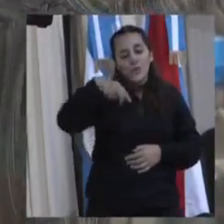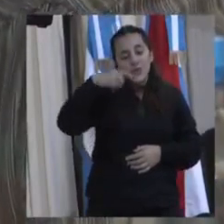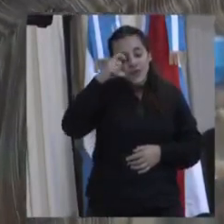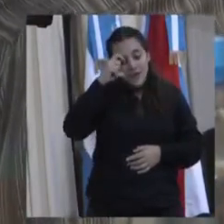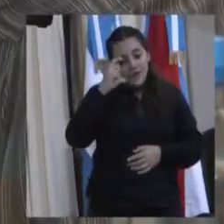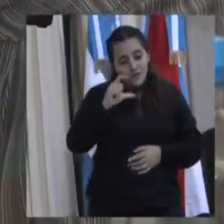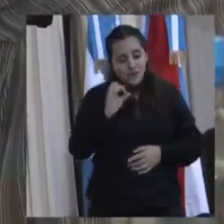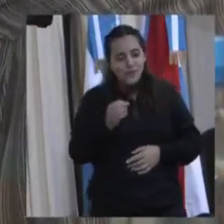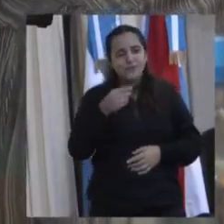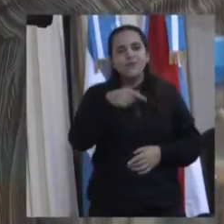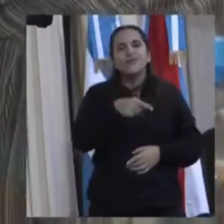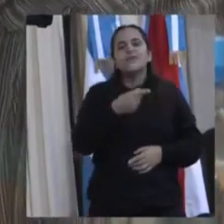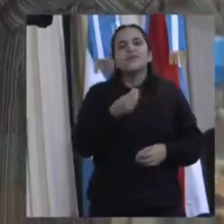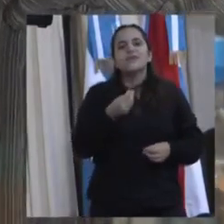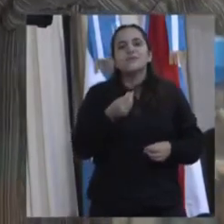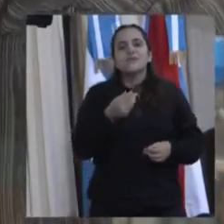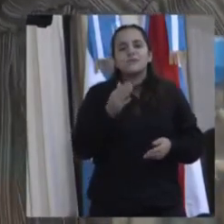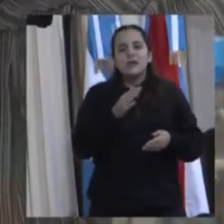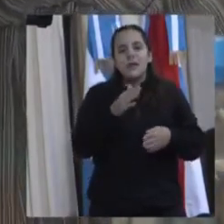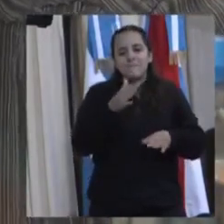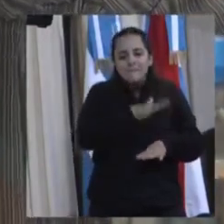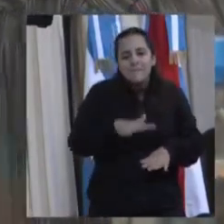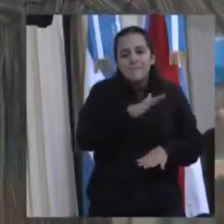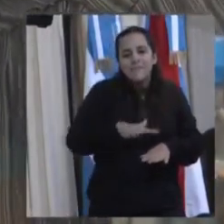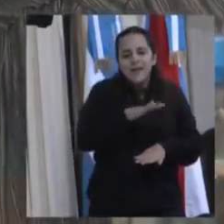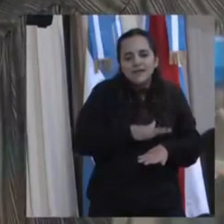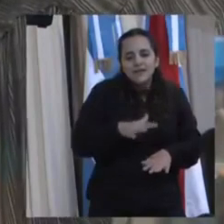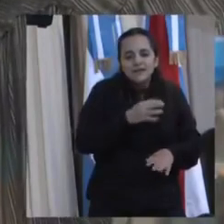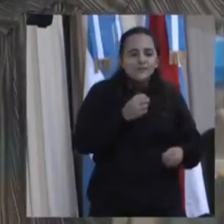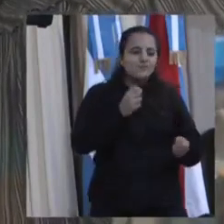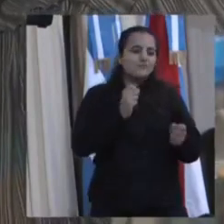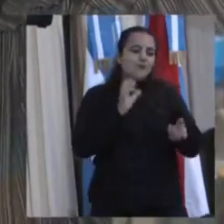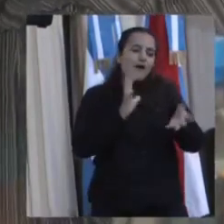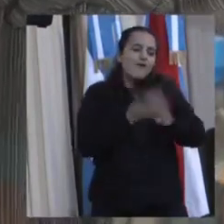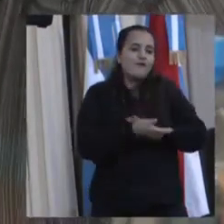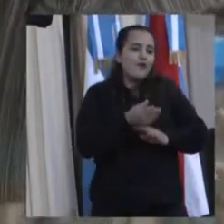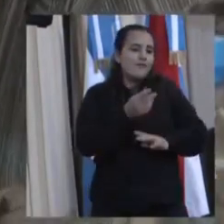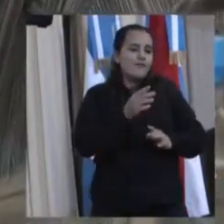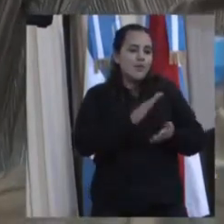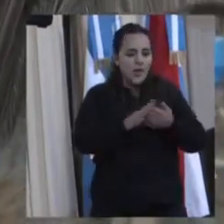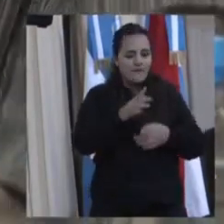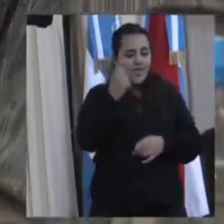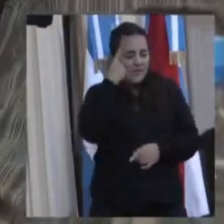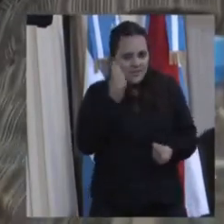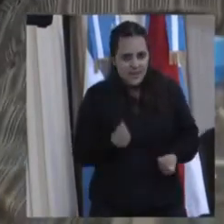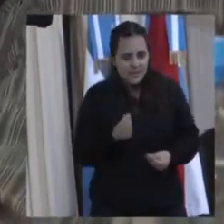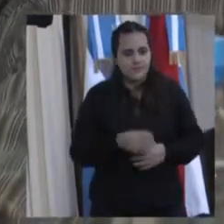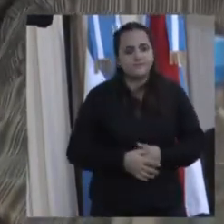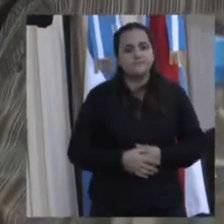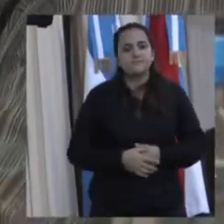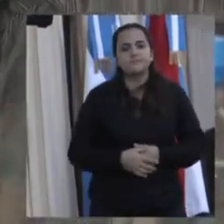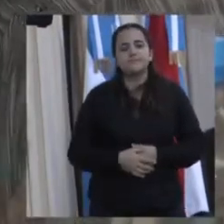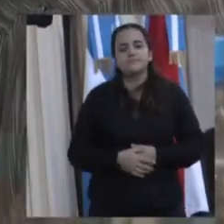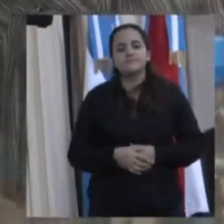de esta nueva agenda que tiene que ver con esta nueva concepción. ¿Por dónde pasa? Y para acelerar,